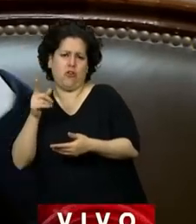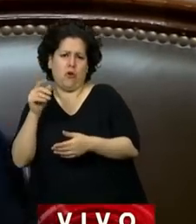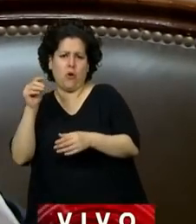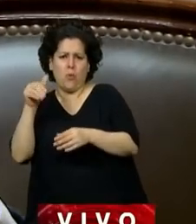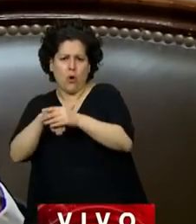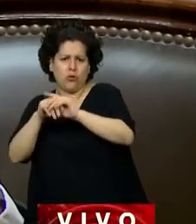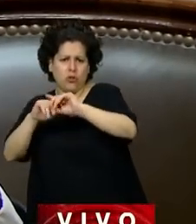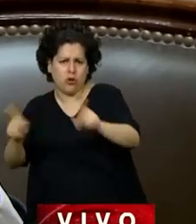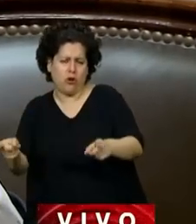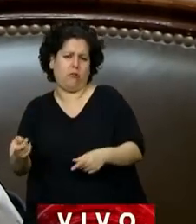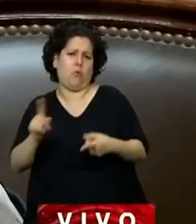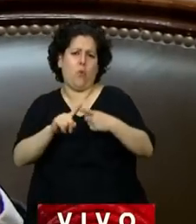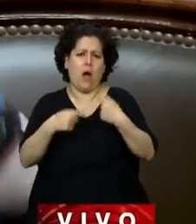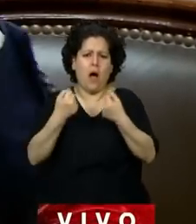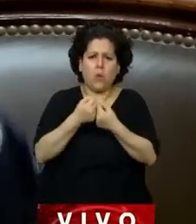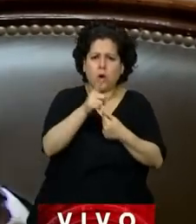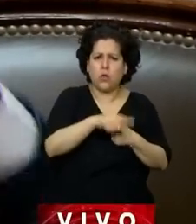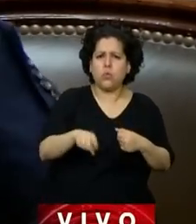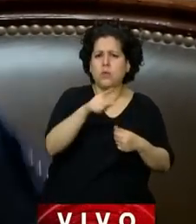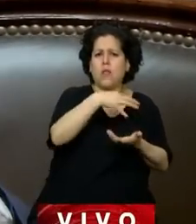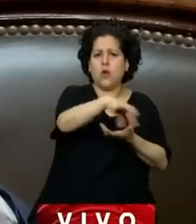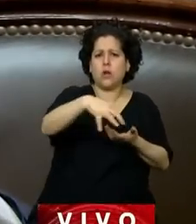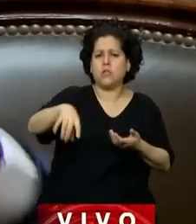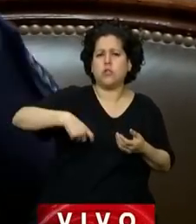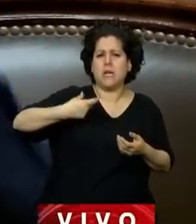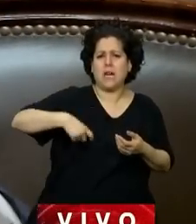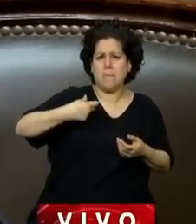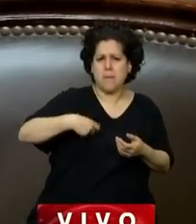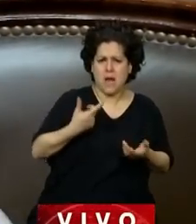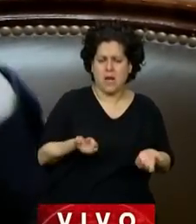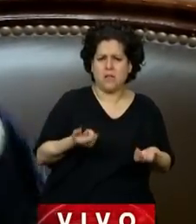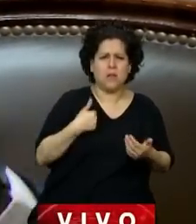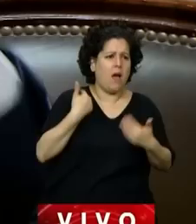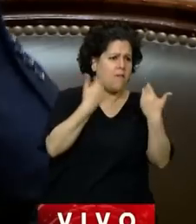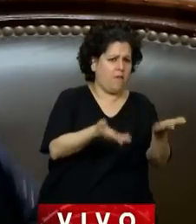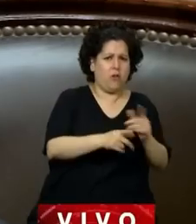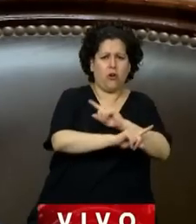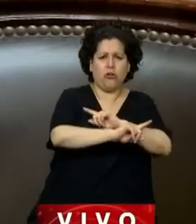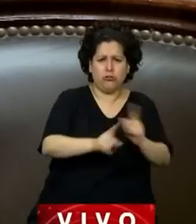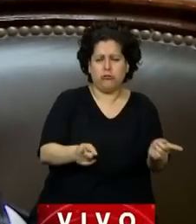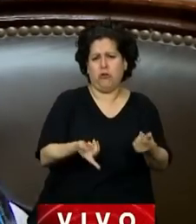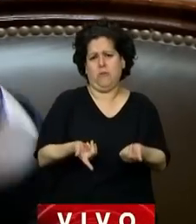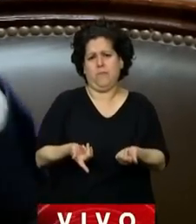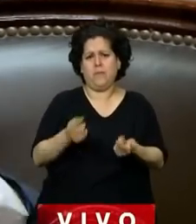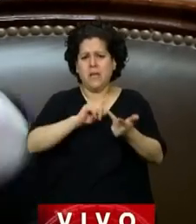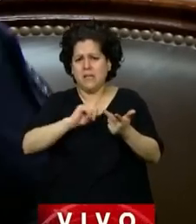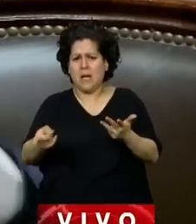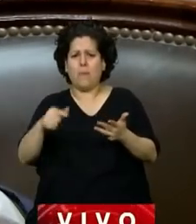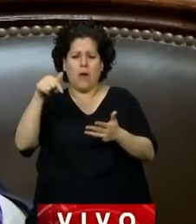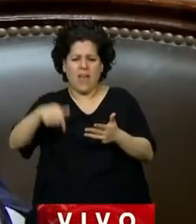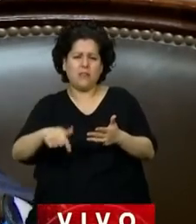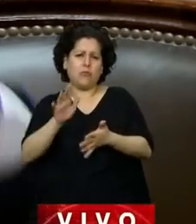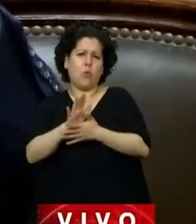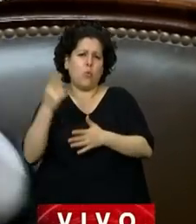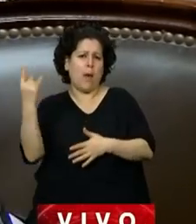sus concesiones a organizaciones gremiales cartelizadas, no les vamos a votar este caballo de